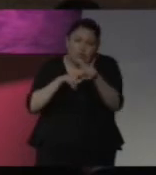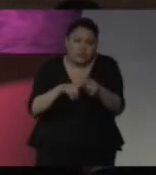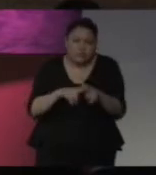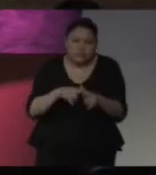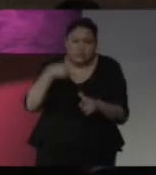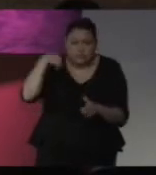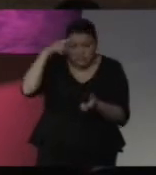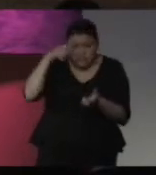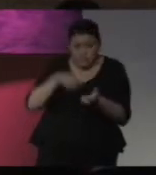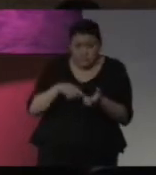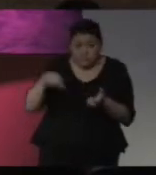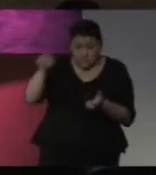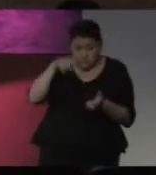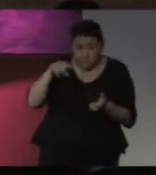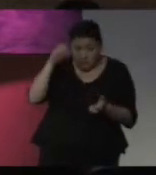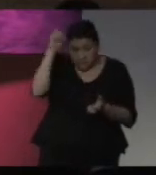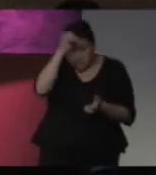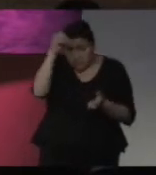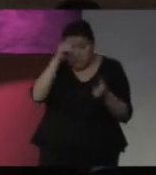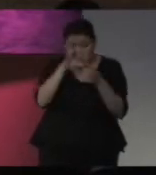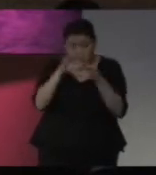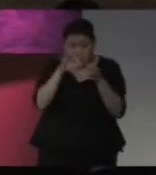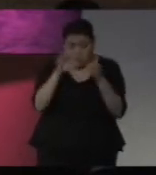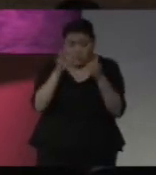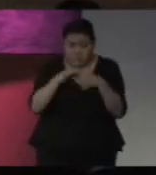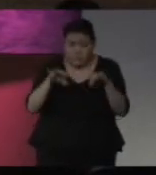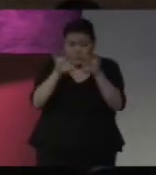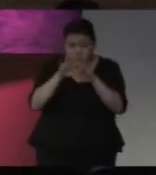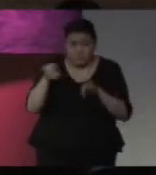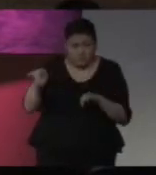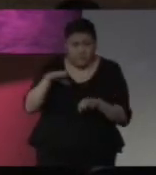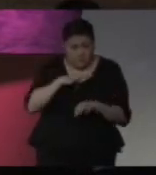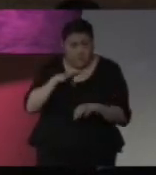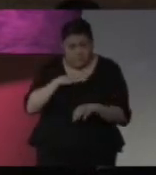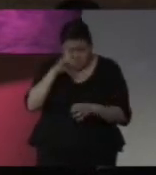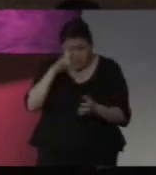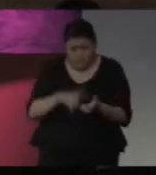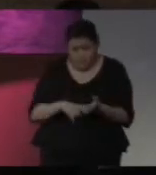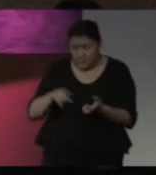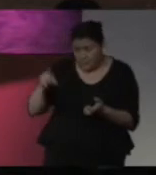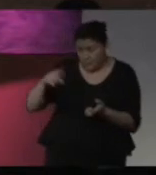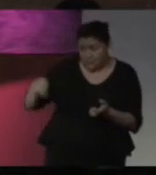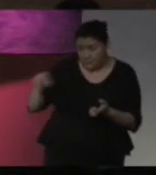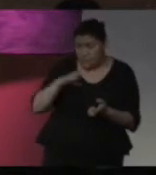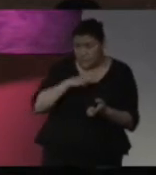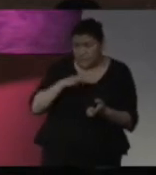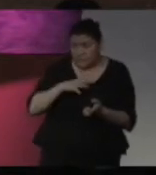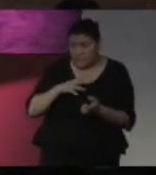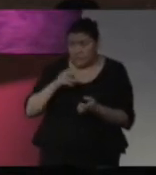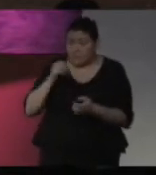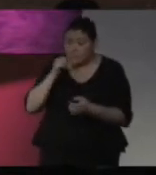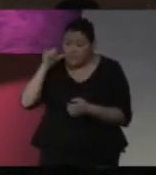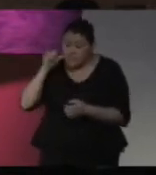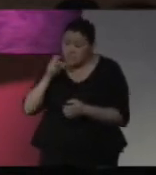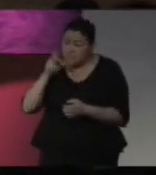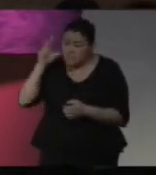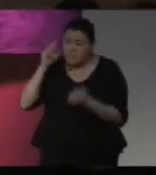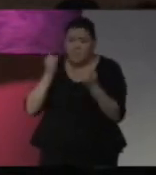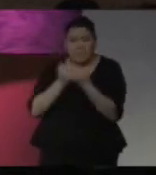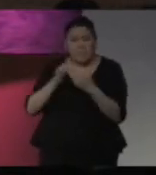importante todas las posturas que están, todas las posturas que se dieron en los tres días, ha